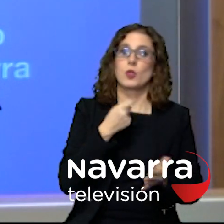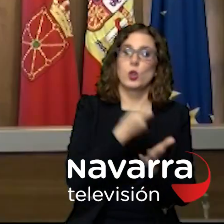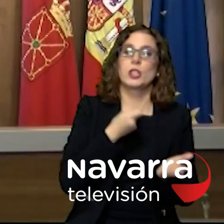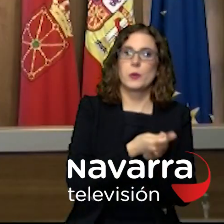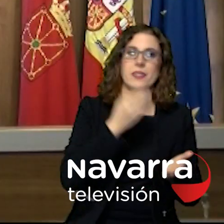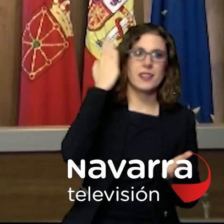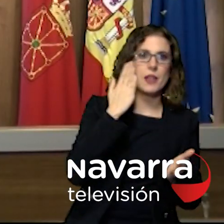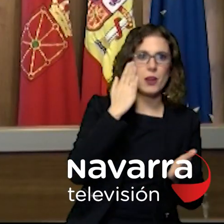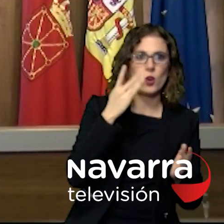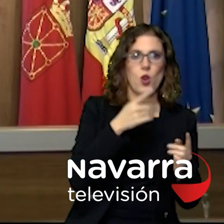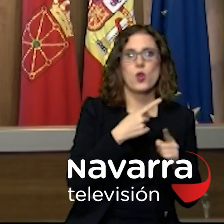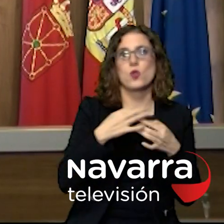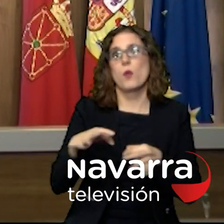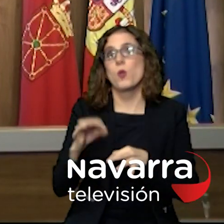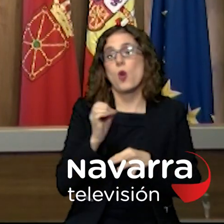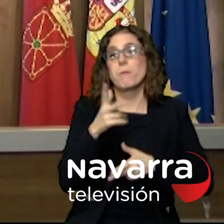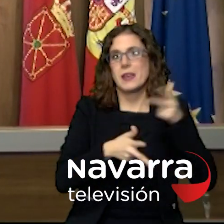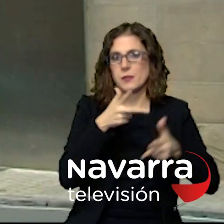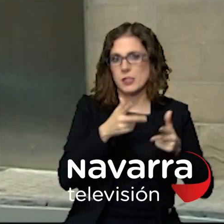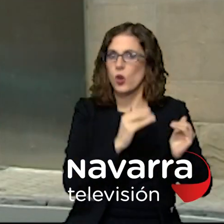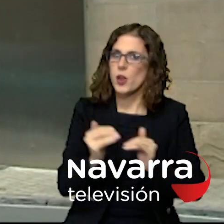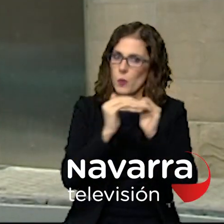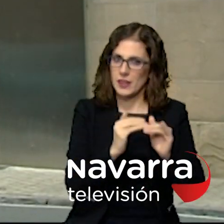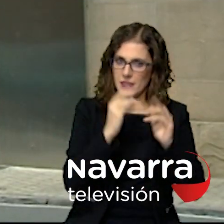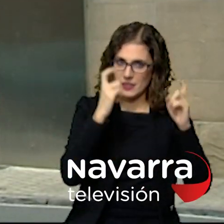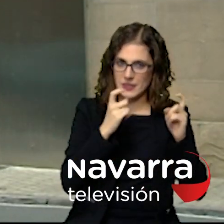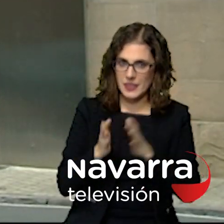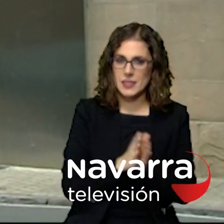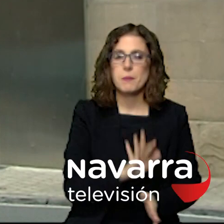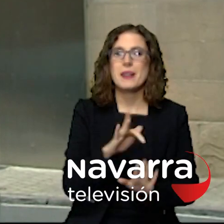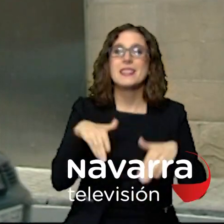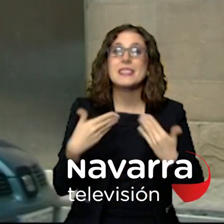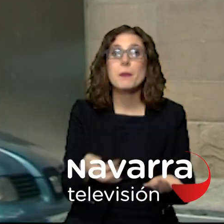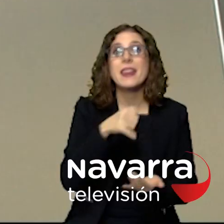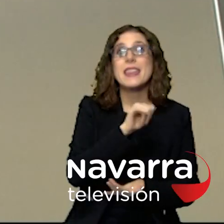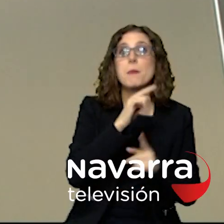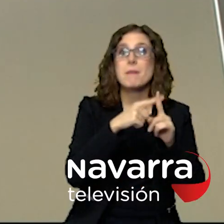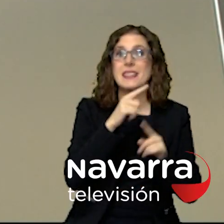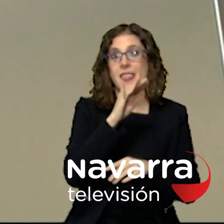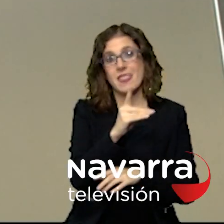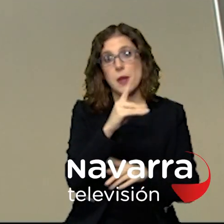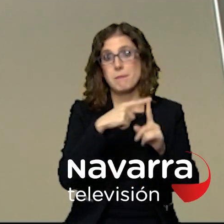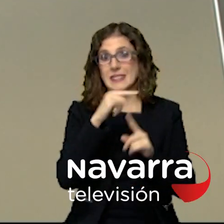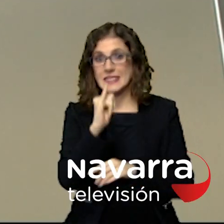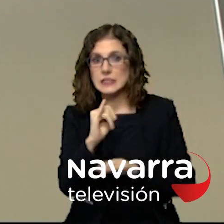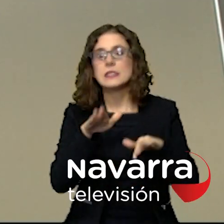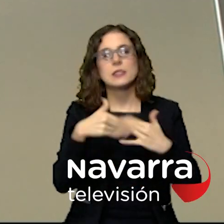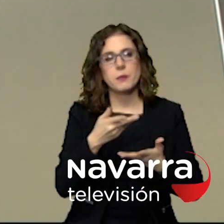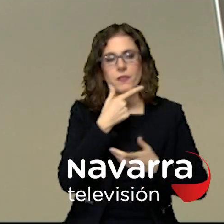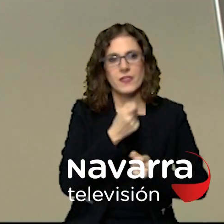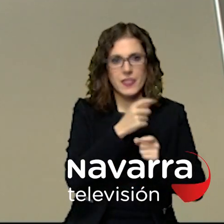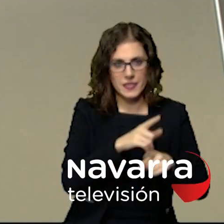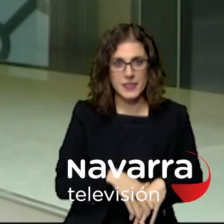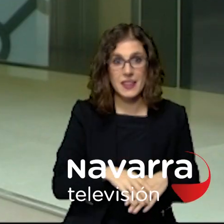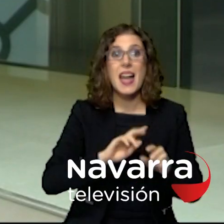País Vasco. Y también se quiere aumentar los beneficios fiscales a las unidades empresariales de IMAS de Masí. Esta reforma fiscal que quiere llevar a cabo el gobierno